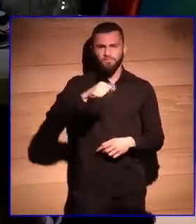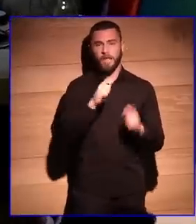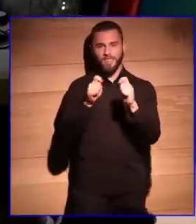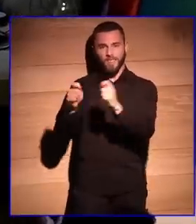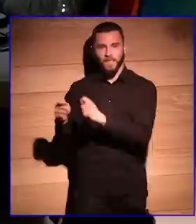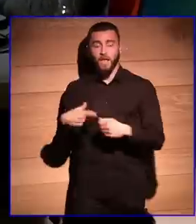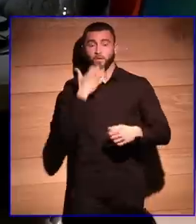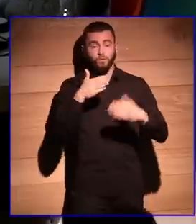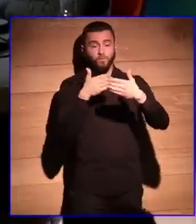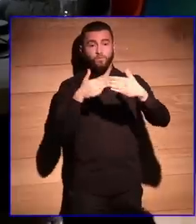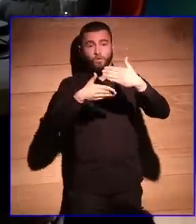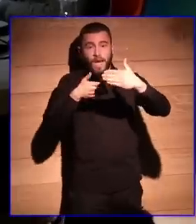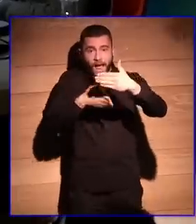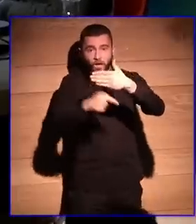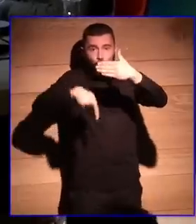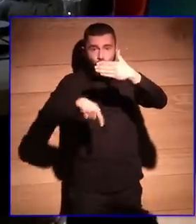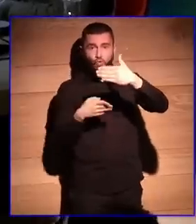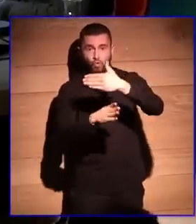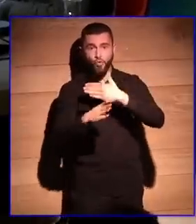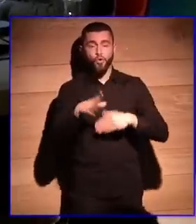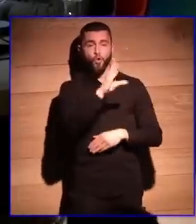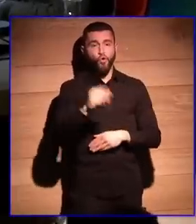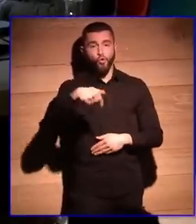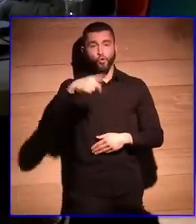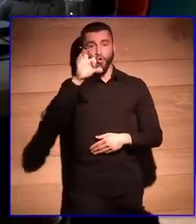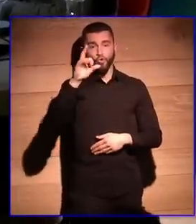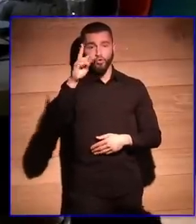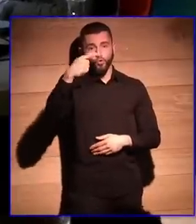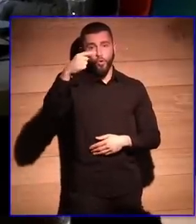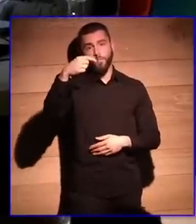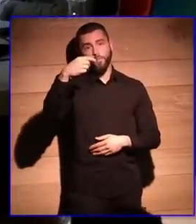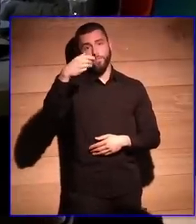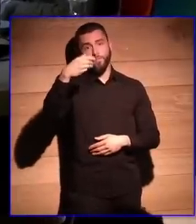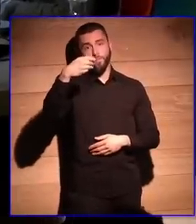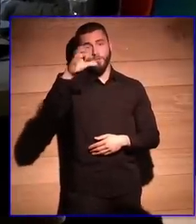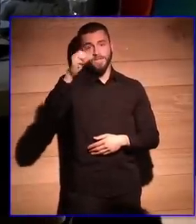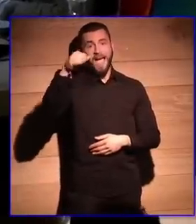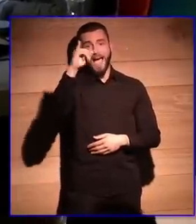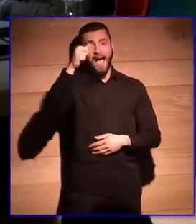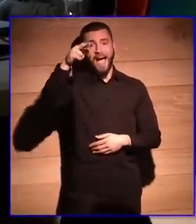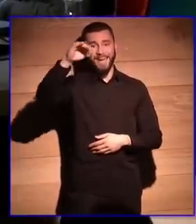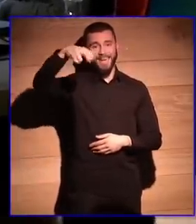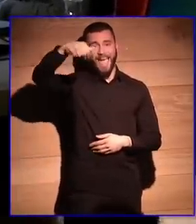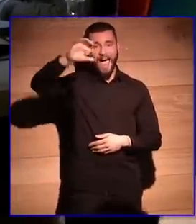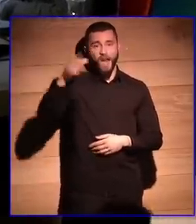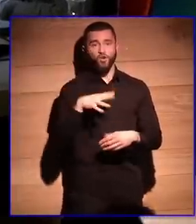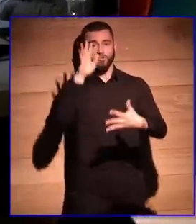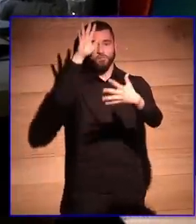entrando por la frontera sur son los subsaharianos y los vamos a mandar contra Cataluña. ¿Verdad? ¿Y esto? ¿Qué cambio, no?